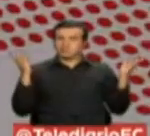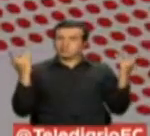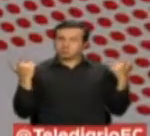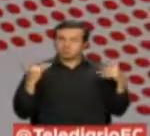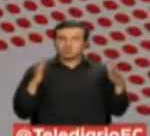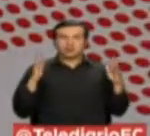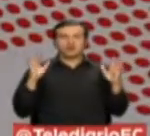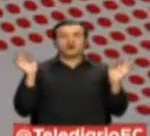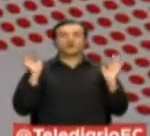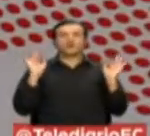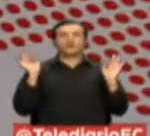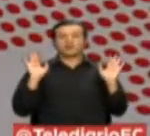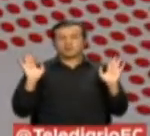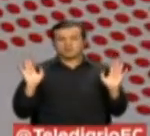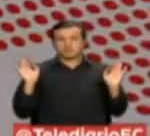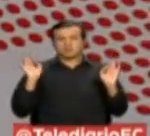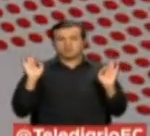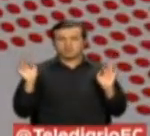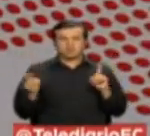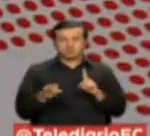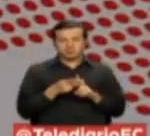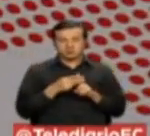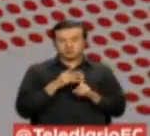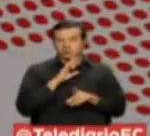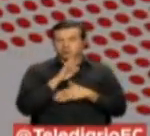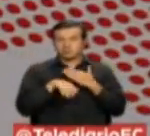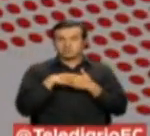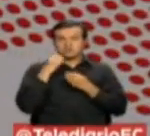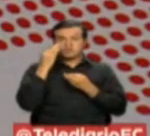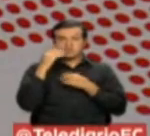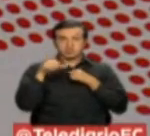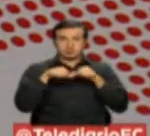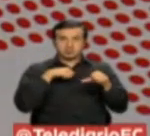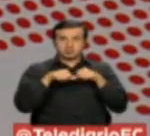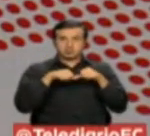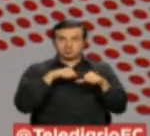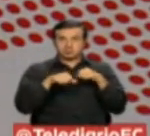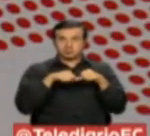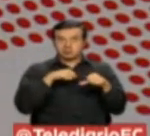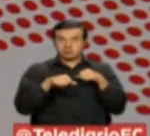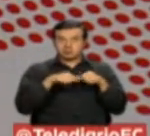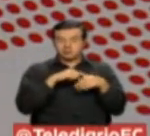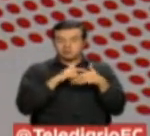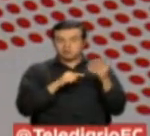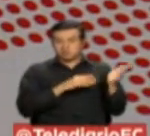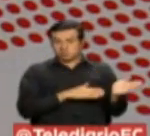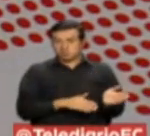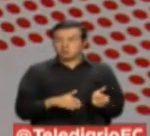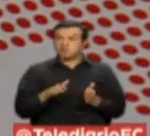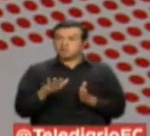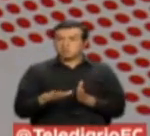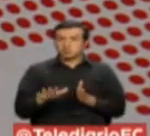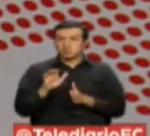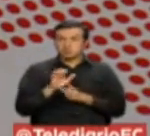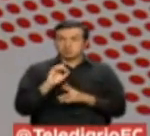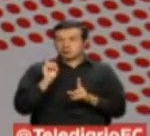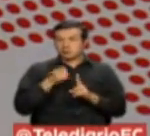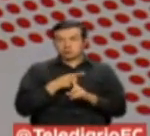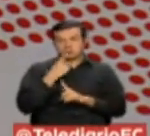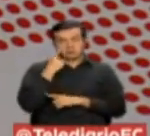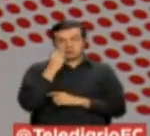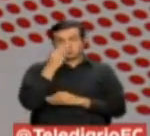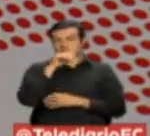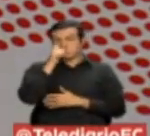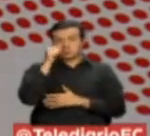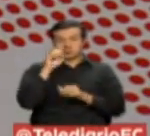No, ya sería automática porque entraría por red. Y esa información la administración tributaria ecuatoriana y que sería el principal insumo para